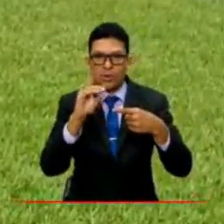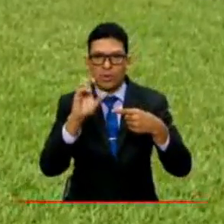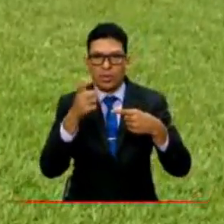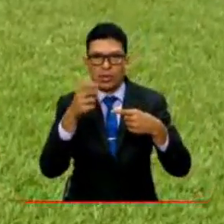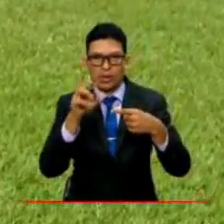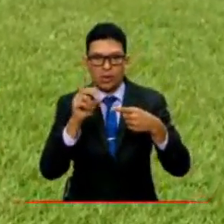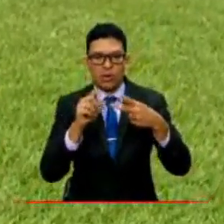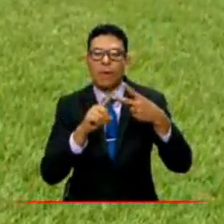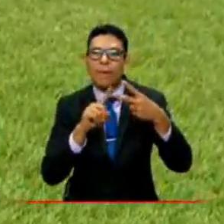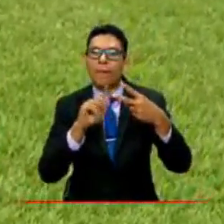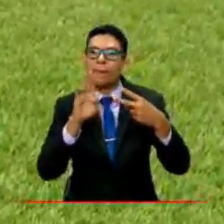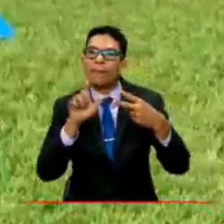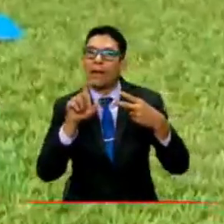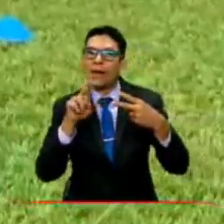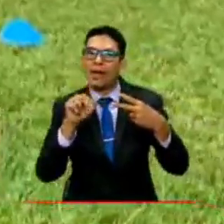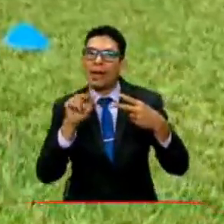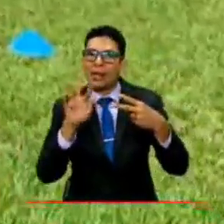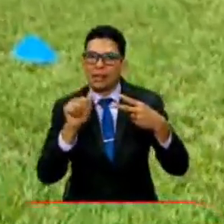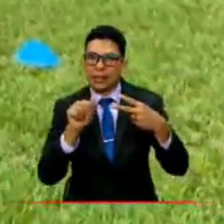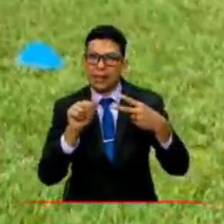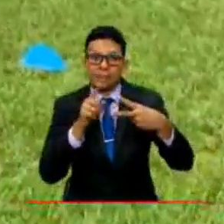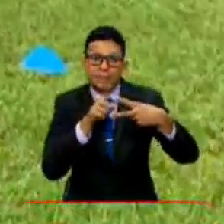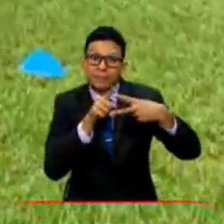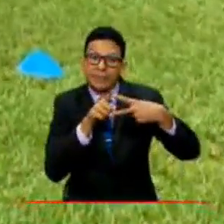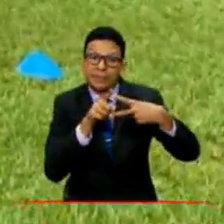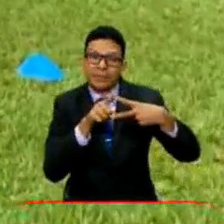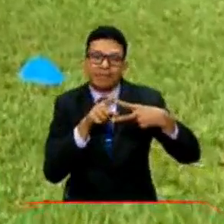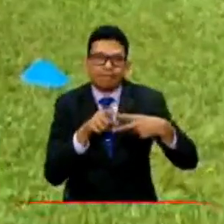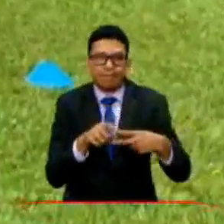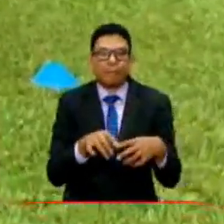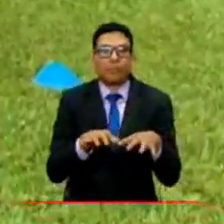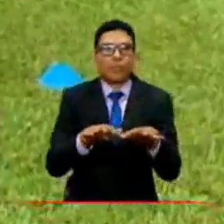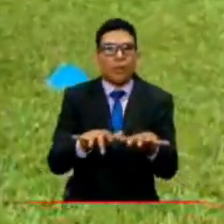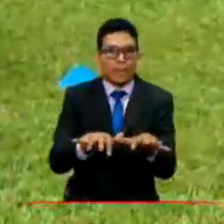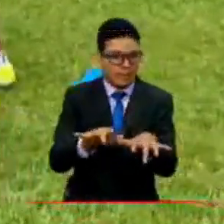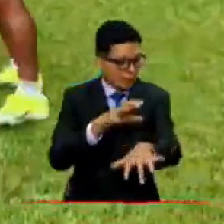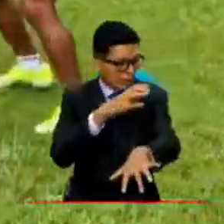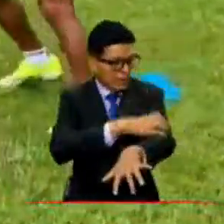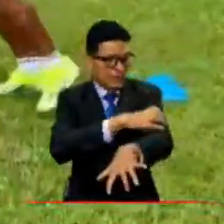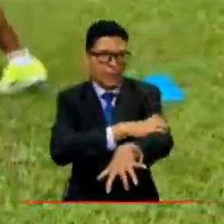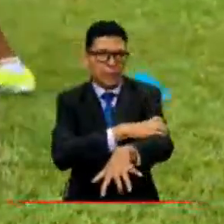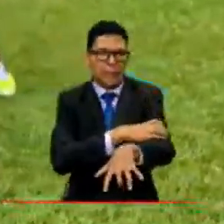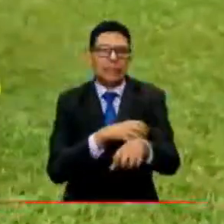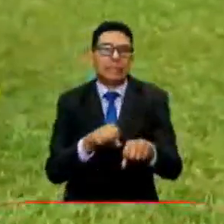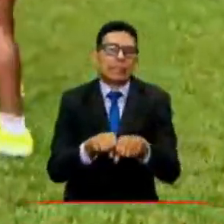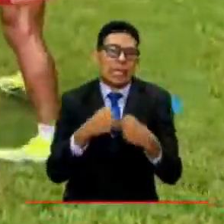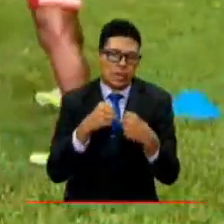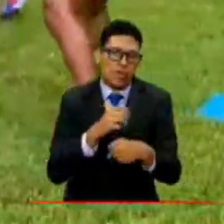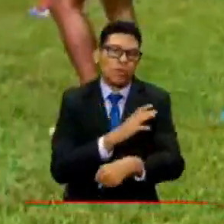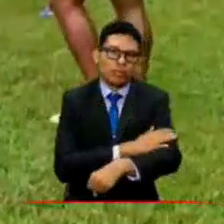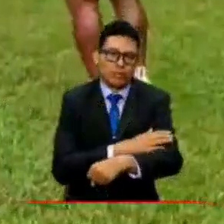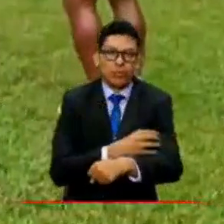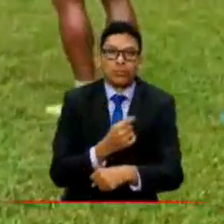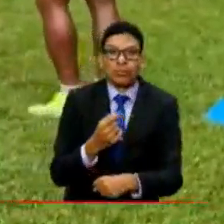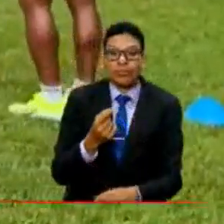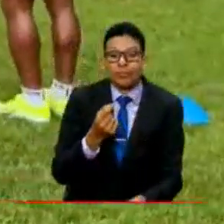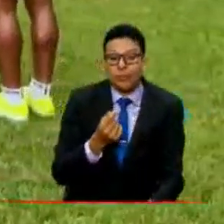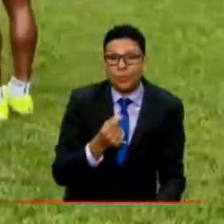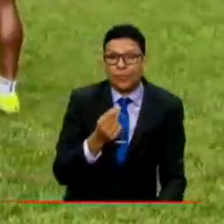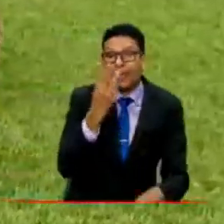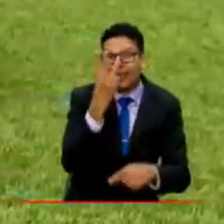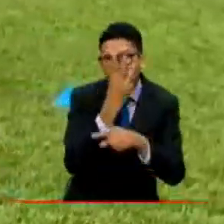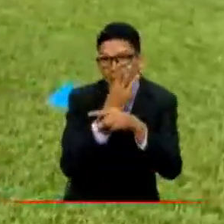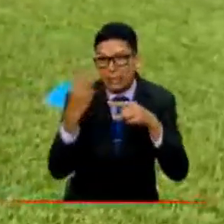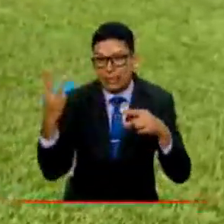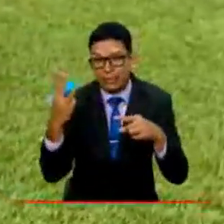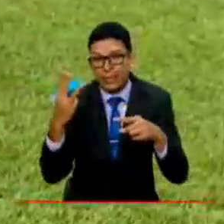Eder Álvarez Balanta. Holgado sufrió una lesión en el cuádriceps durante el último partido contra Jaguares y estará por fuera